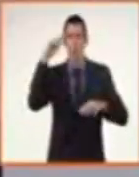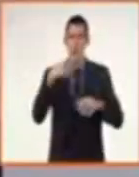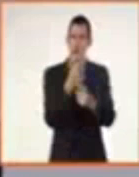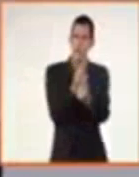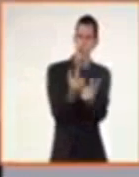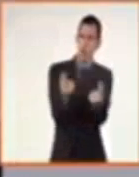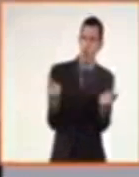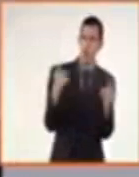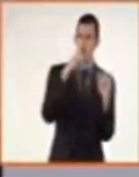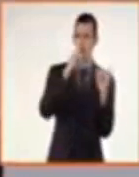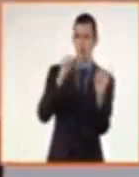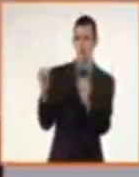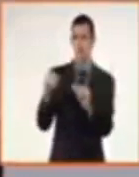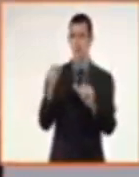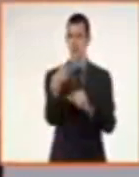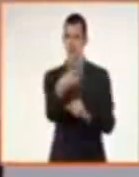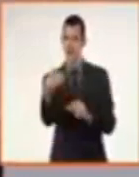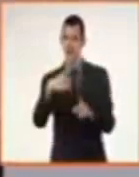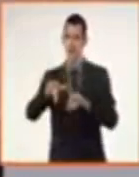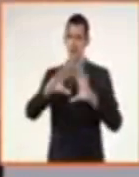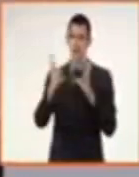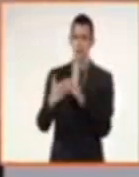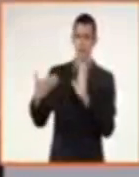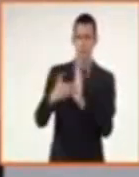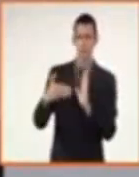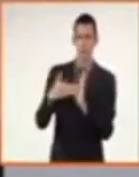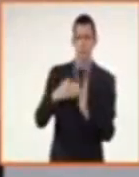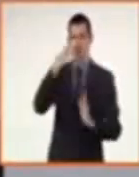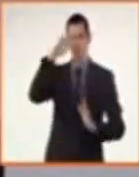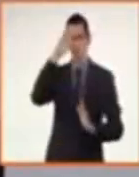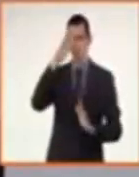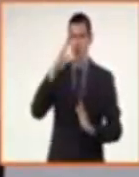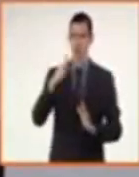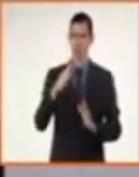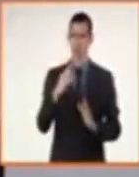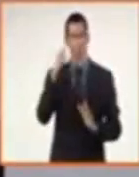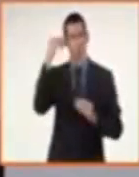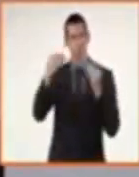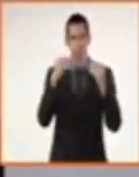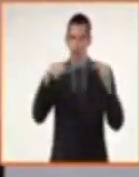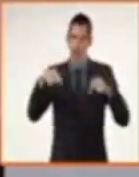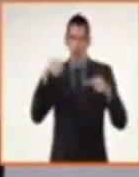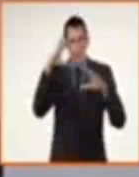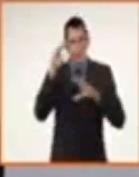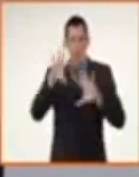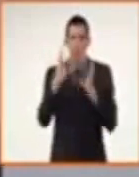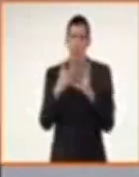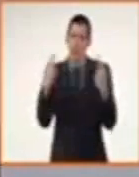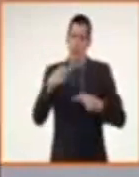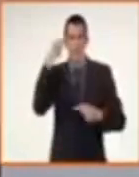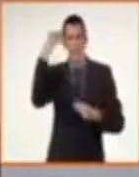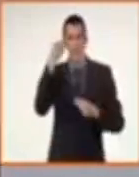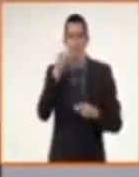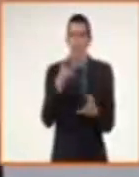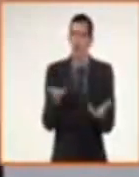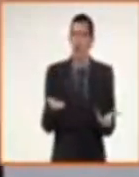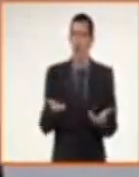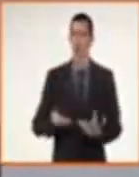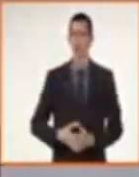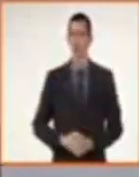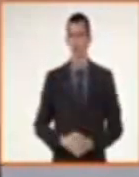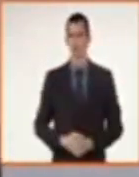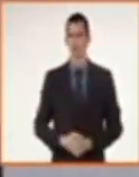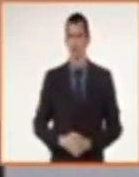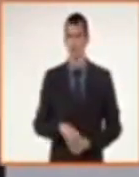de participación popular? Bueno, yo empezaría por el contexto de agresión mediática al país. O sea, desde toda esta maquinaria